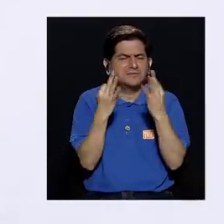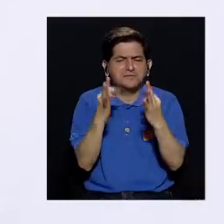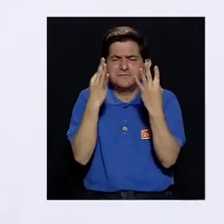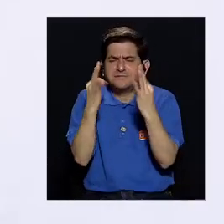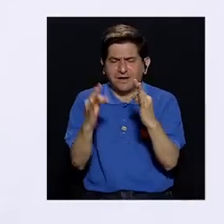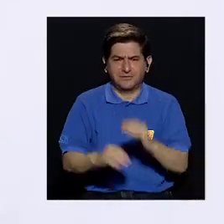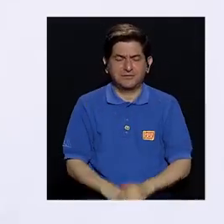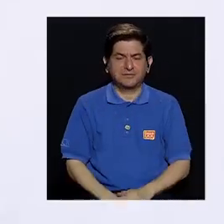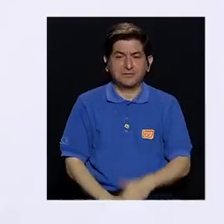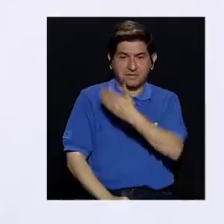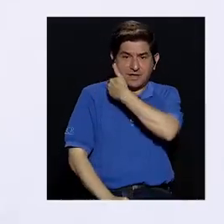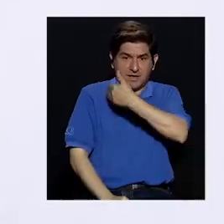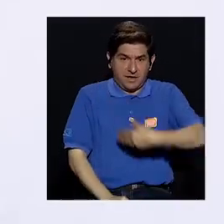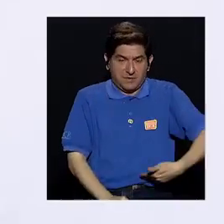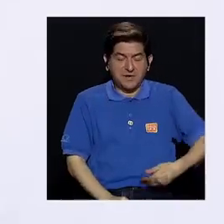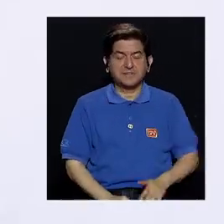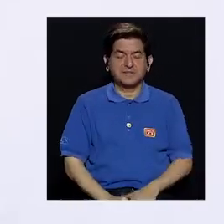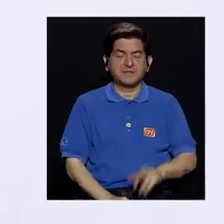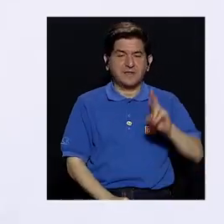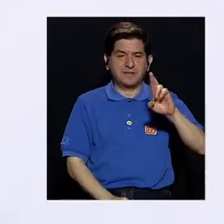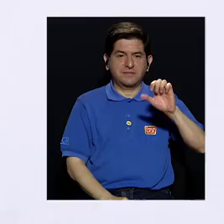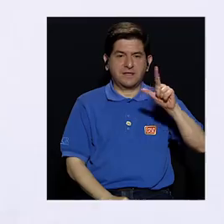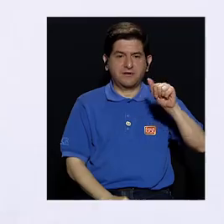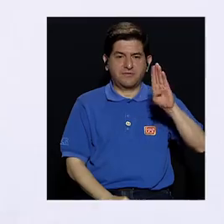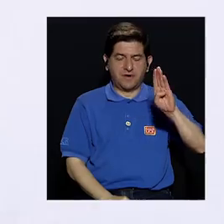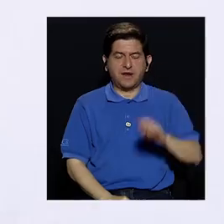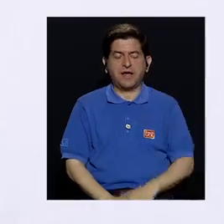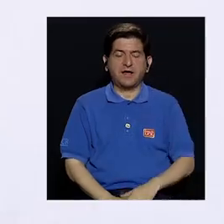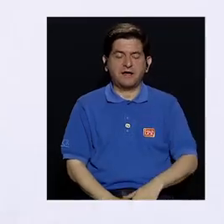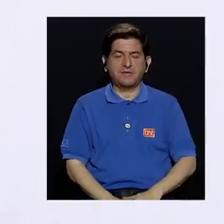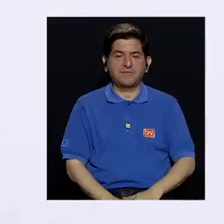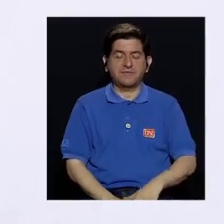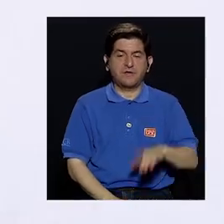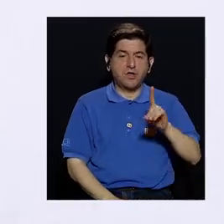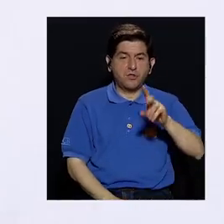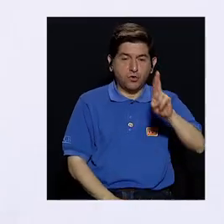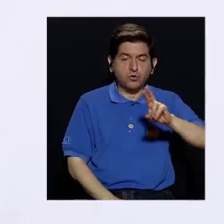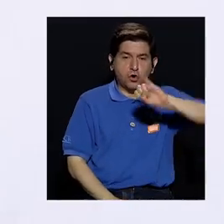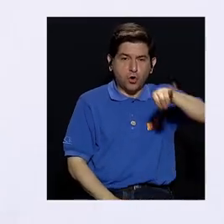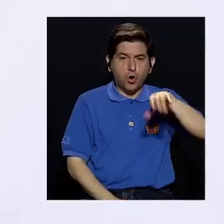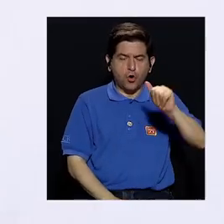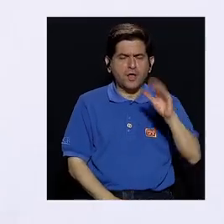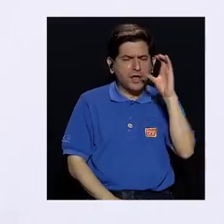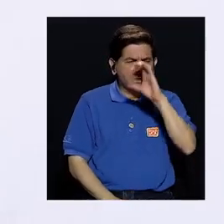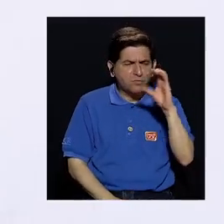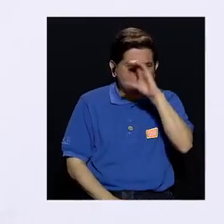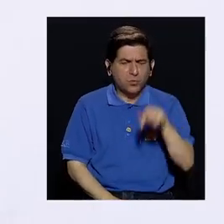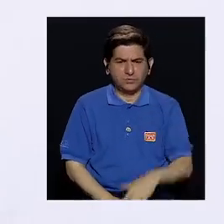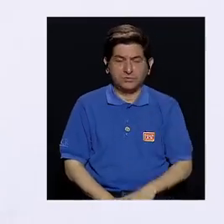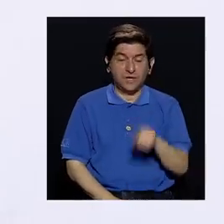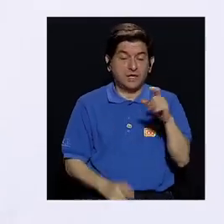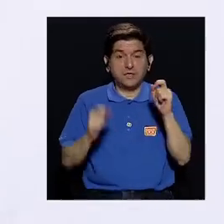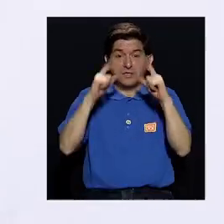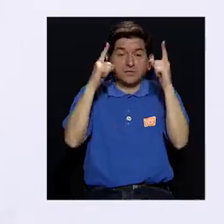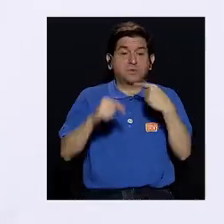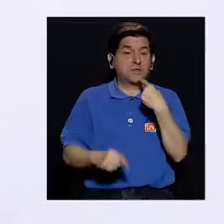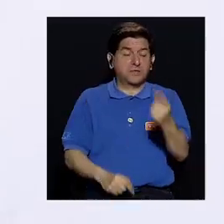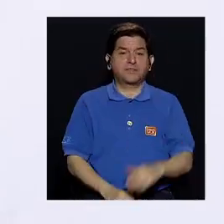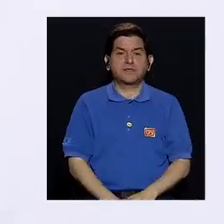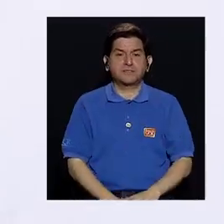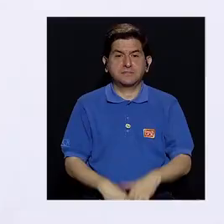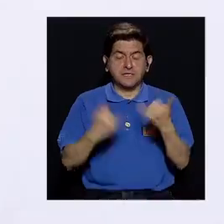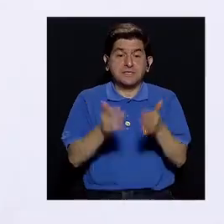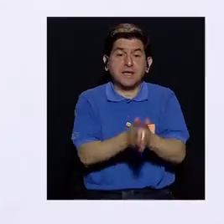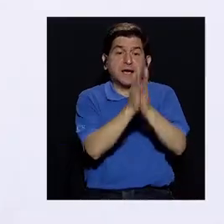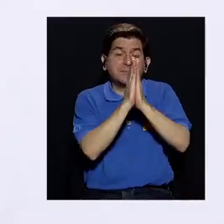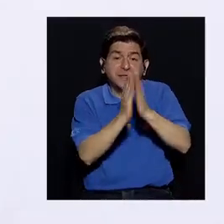luego el presidente de reglar el doctor jorge allende está siempre pendiente de conseguir y nos sorprende que pronto nos dice